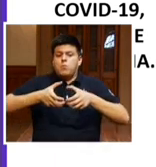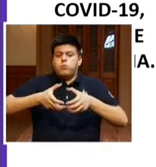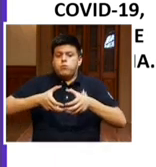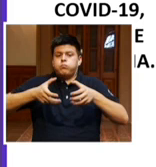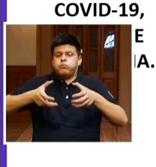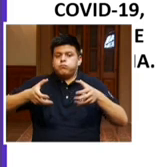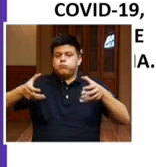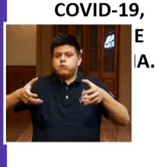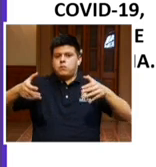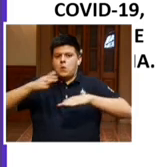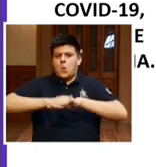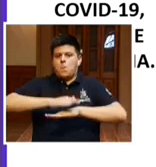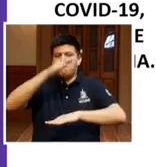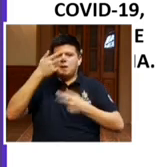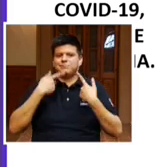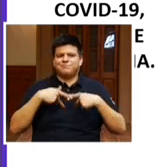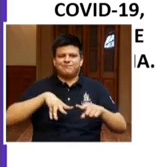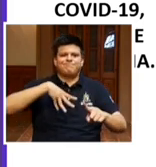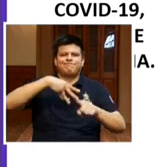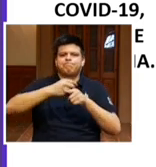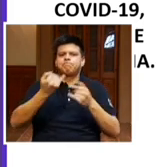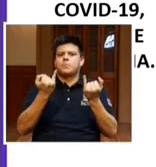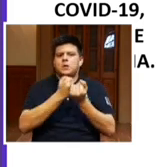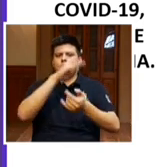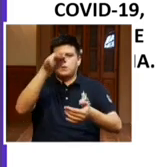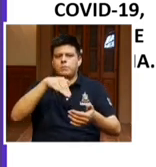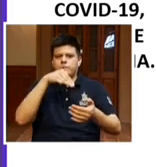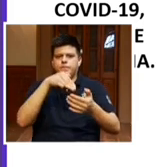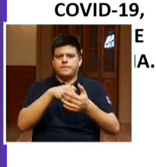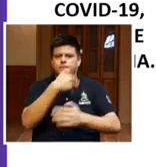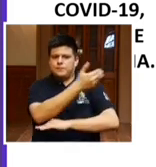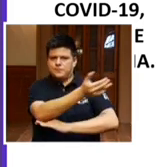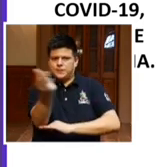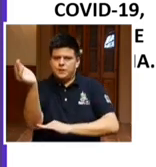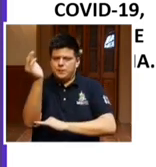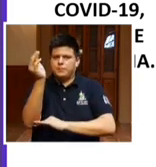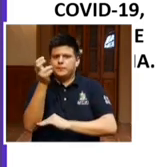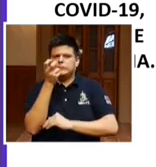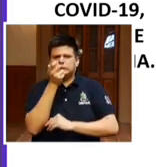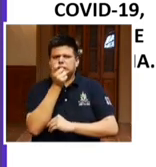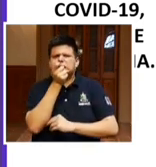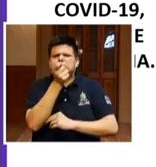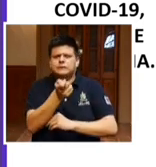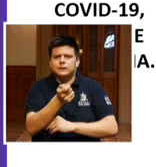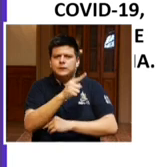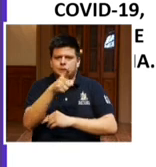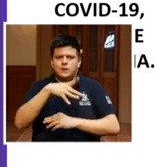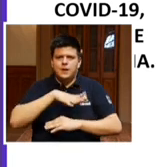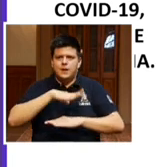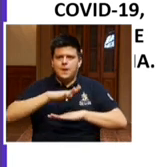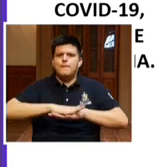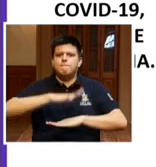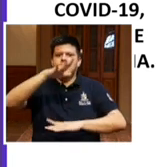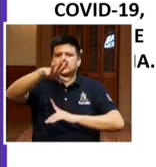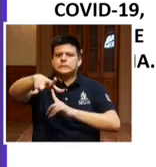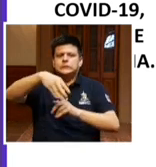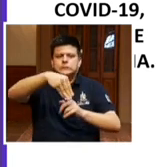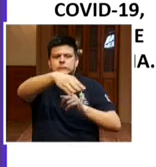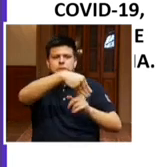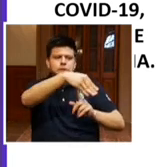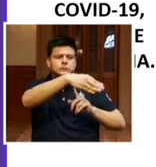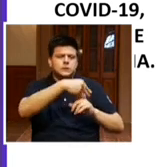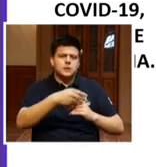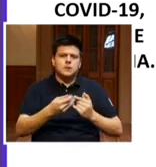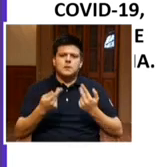teniendo más casos aún en los municipios del área rural. Eso significa que están teniendo una transmisión